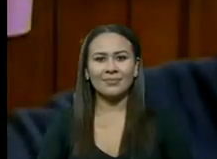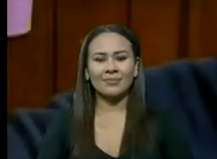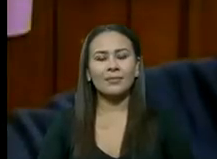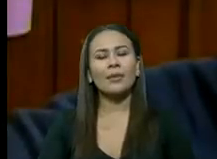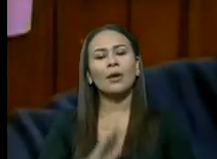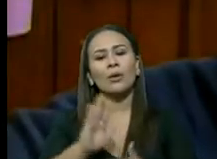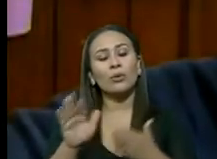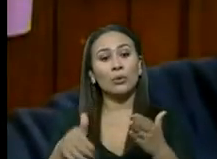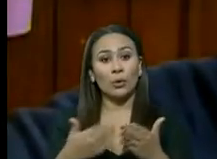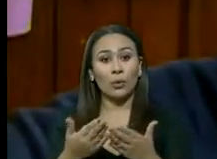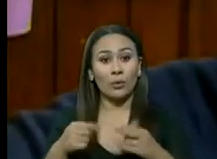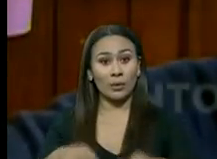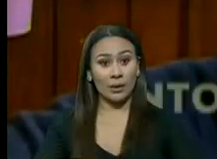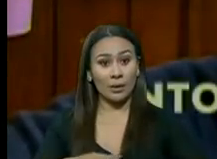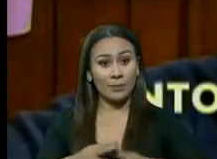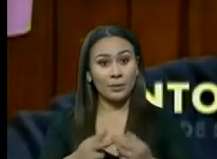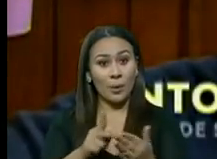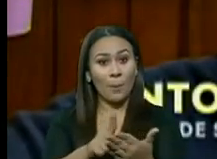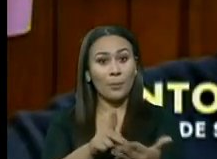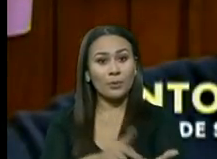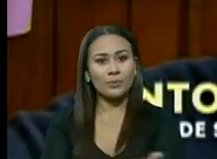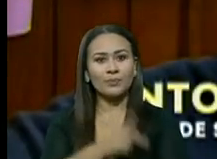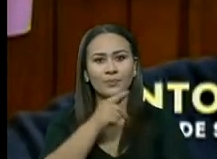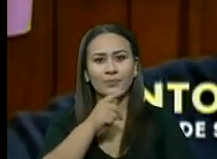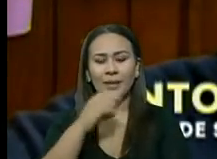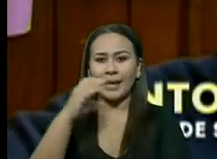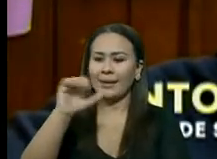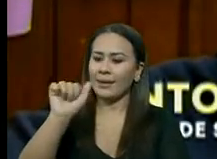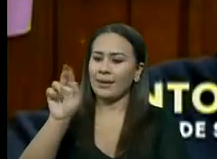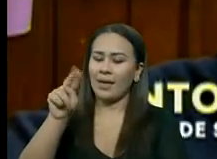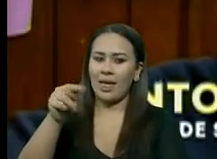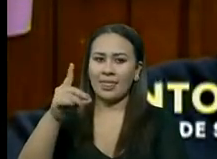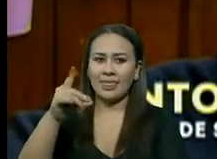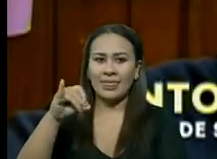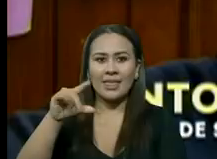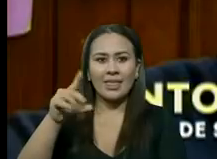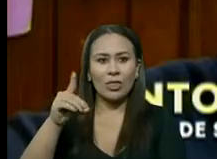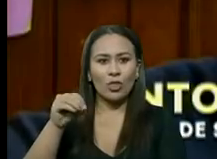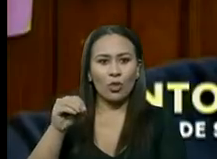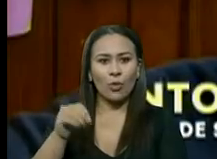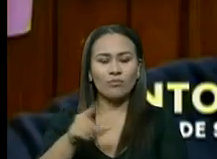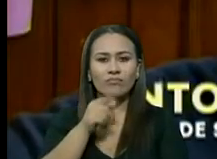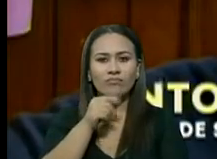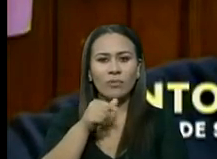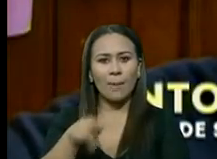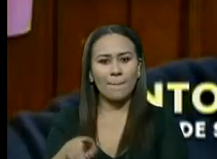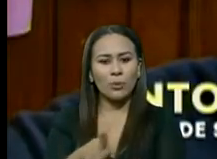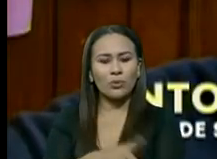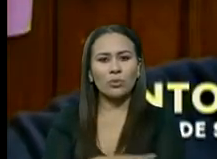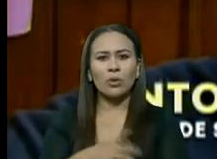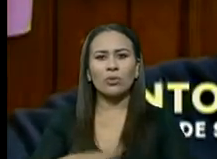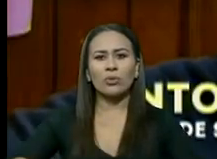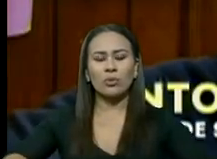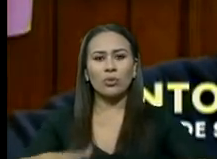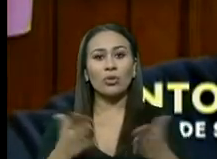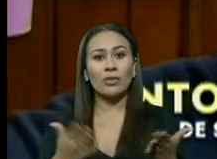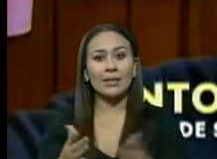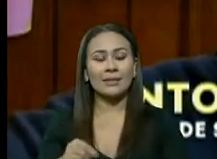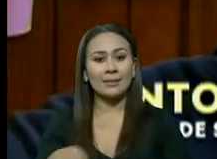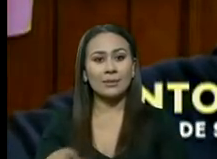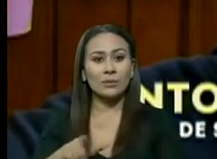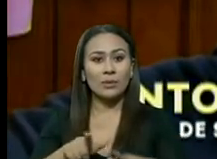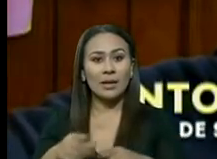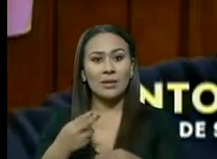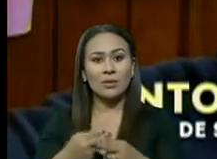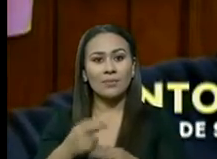Empezó con un proyecto de Monseñor Cándido Rada, primer obispo de Guaranda, de una casita comunal en Salina. Para nosotros era